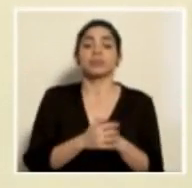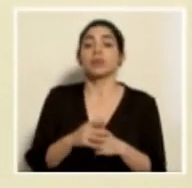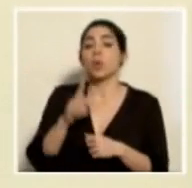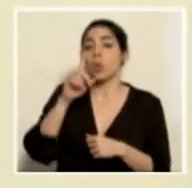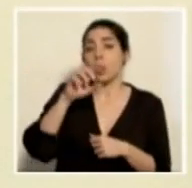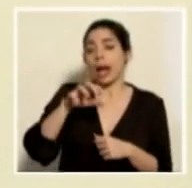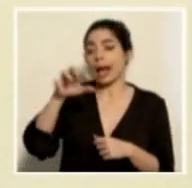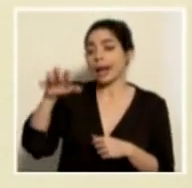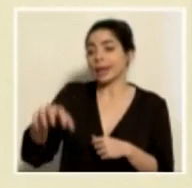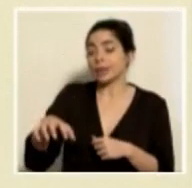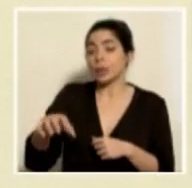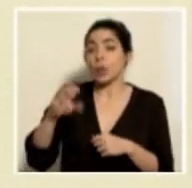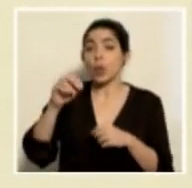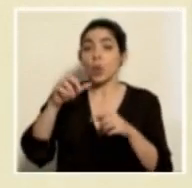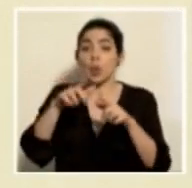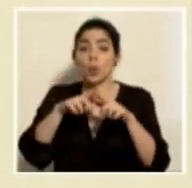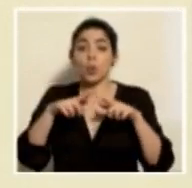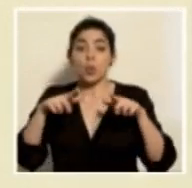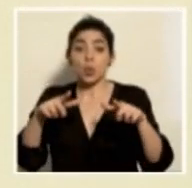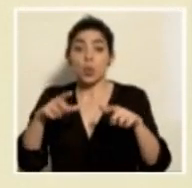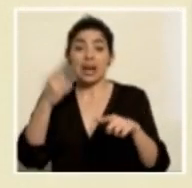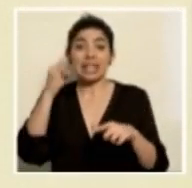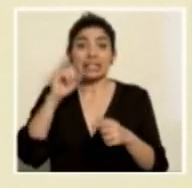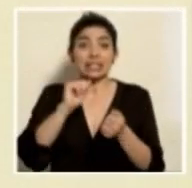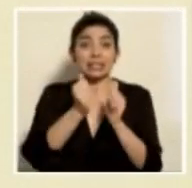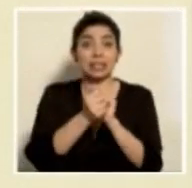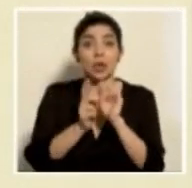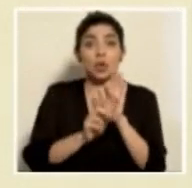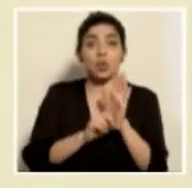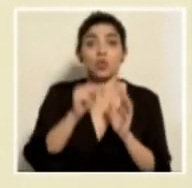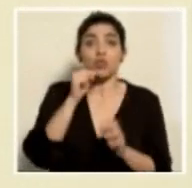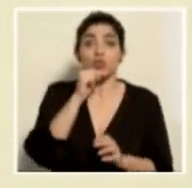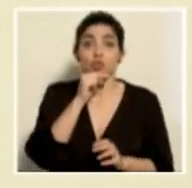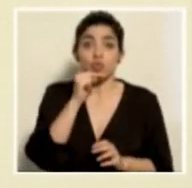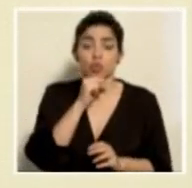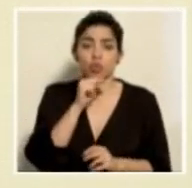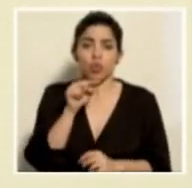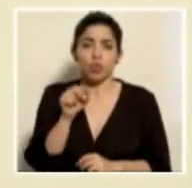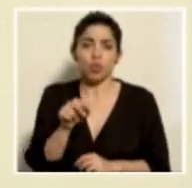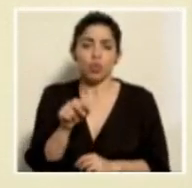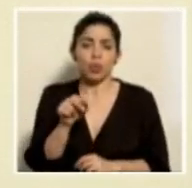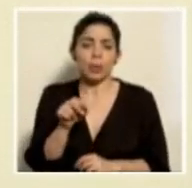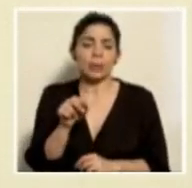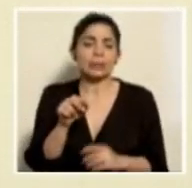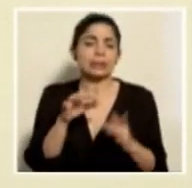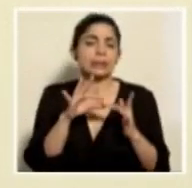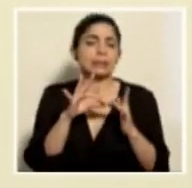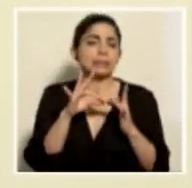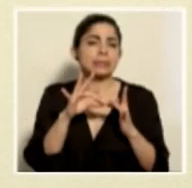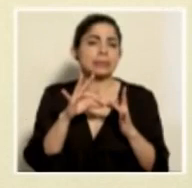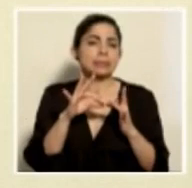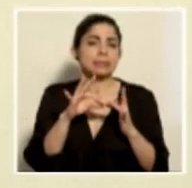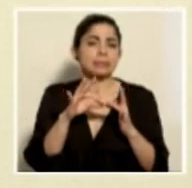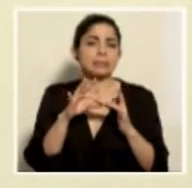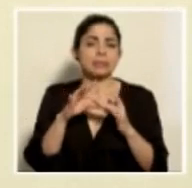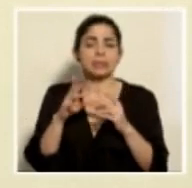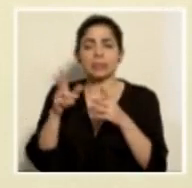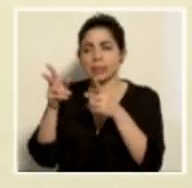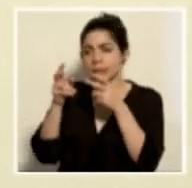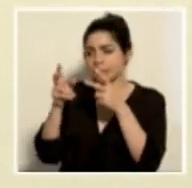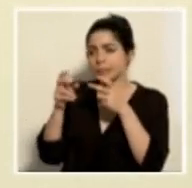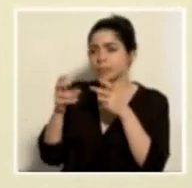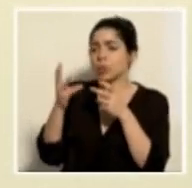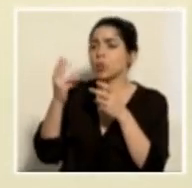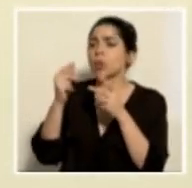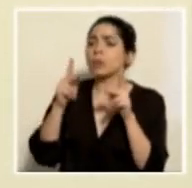cantón o una zona que se declare en alerta roja, en realidad eso, sobre todo, tomamos parámetros más de